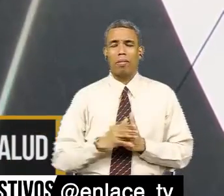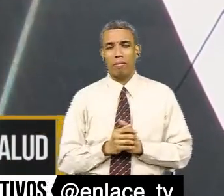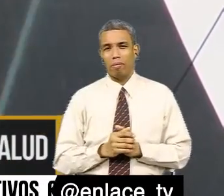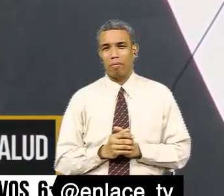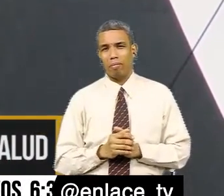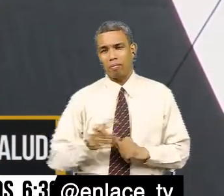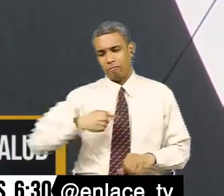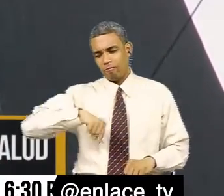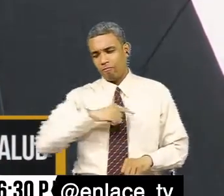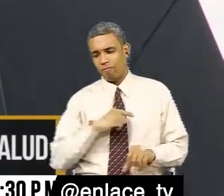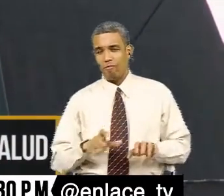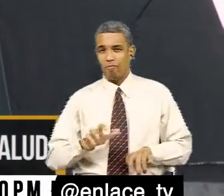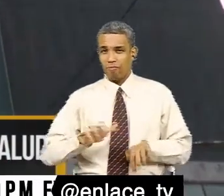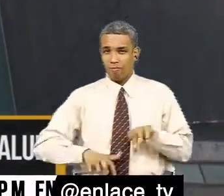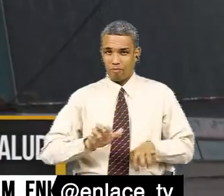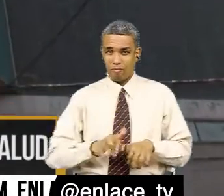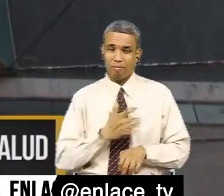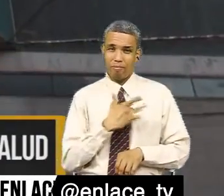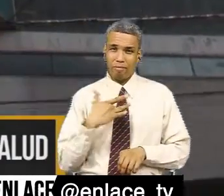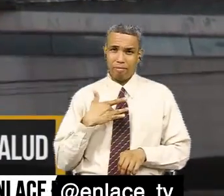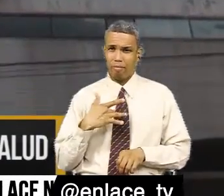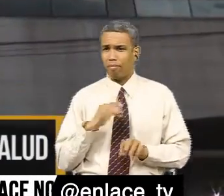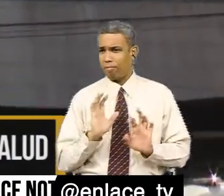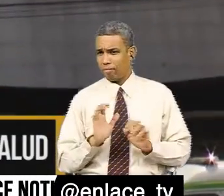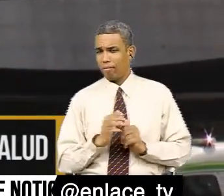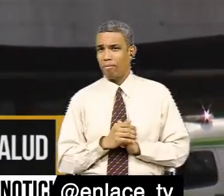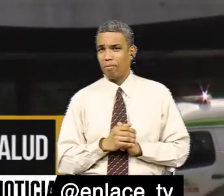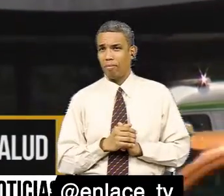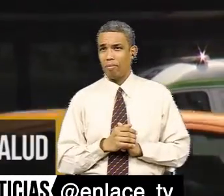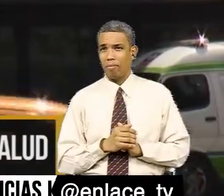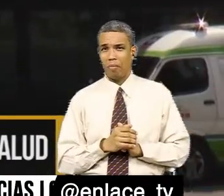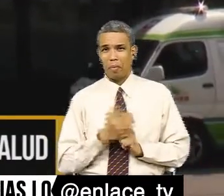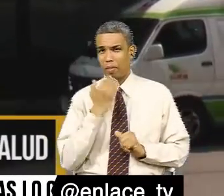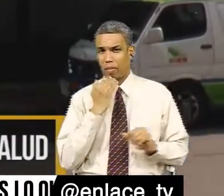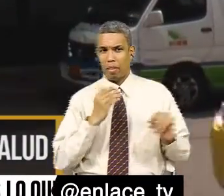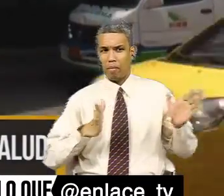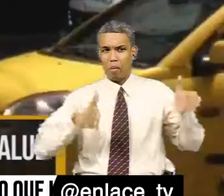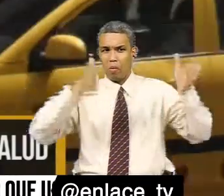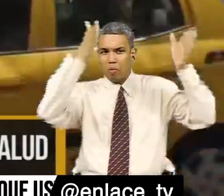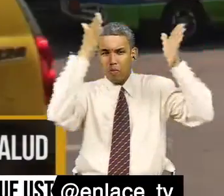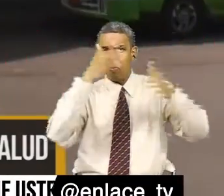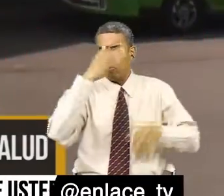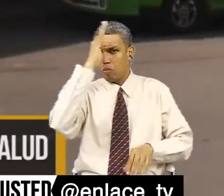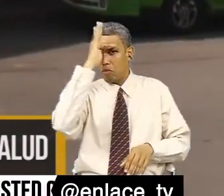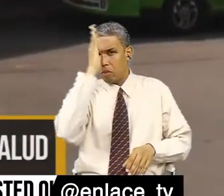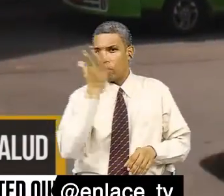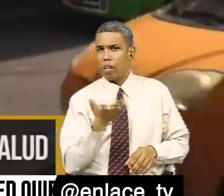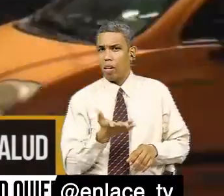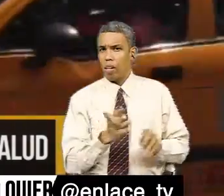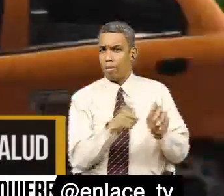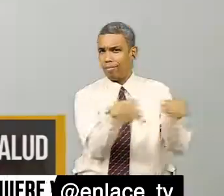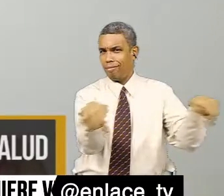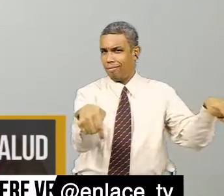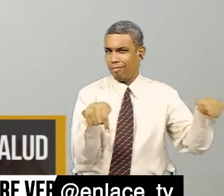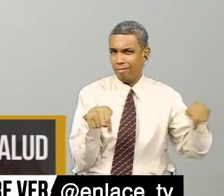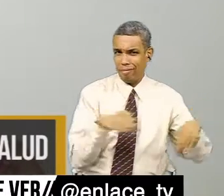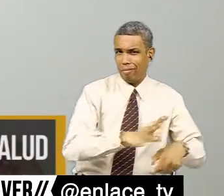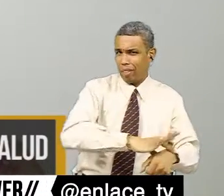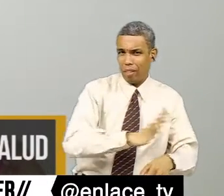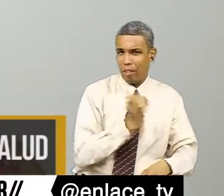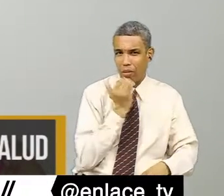Secretaría podemos ayudarles en un momento dado a resolver esas situaciones para que eviten llegar a tomar